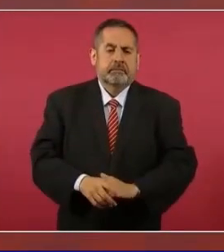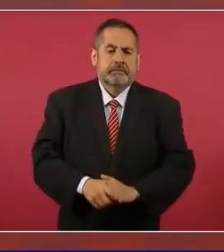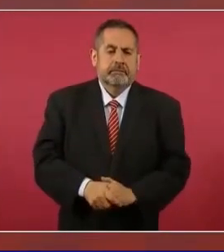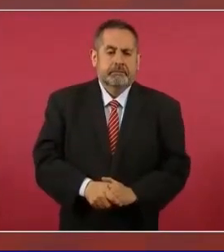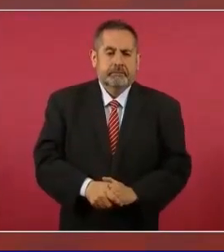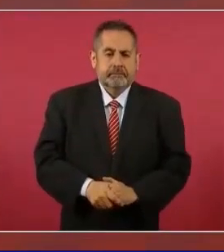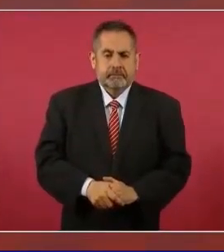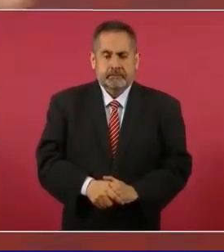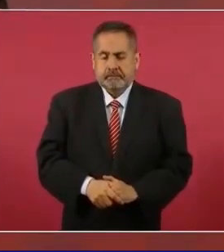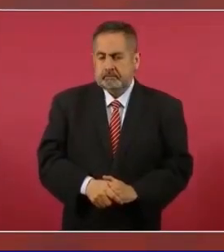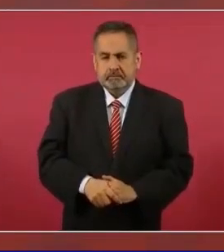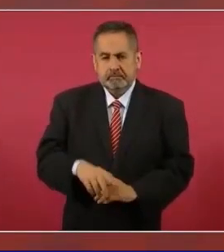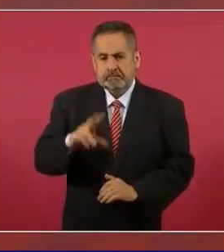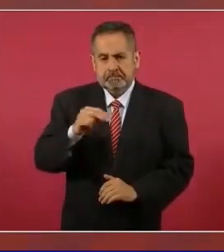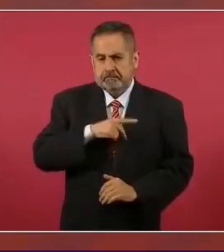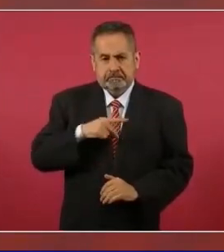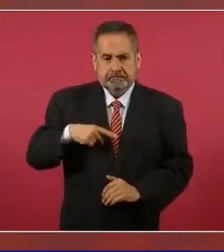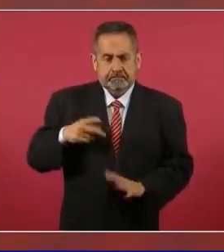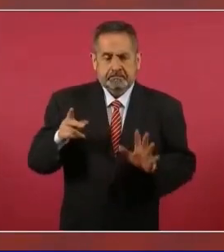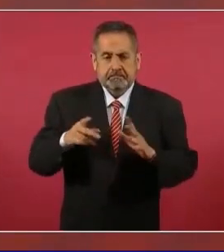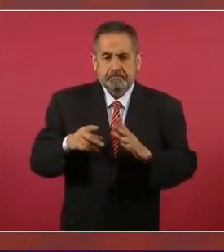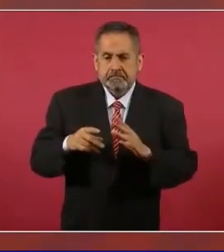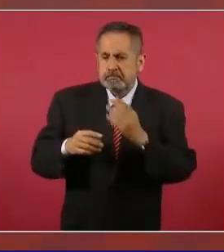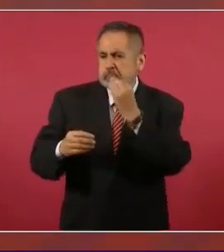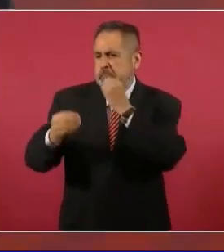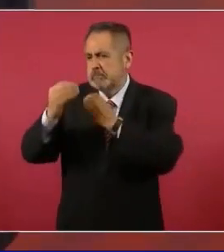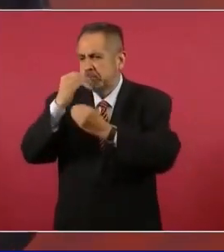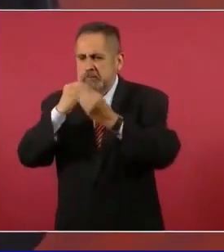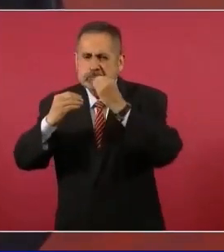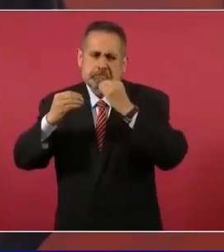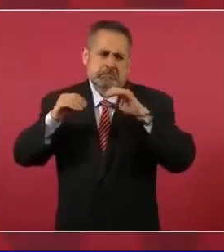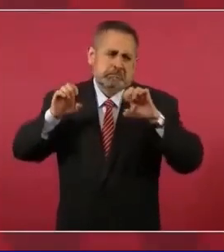Y nada de comidas